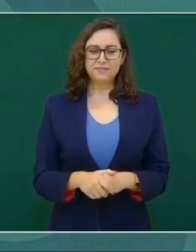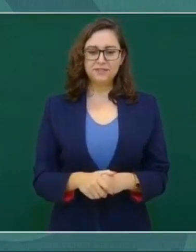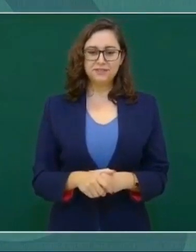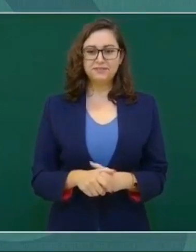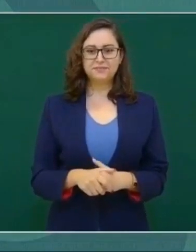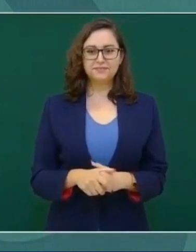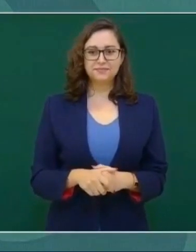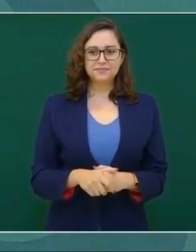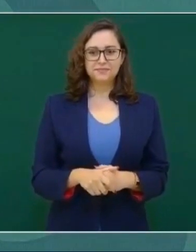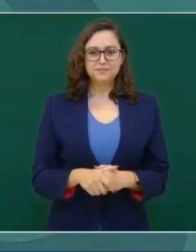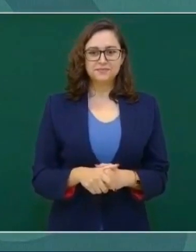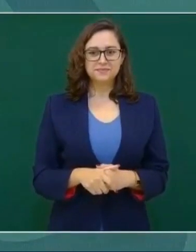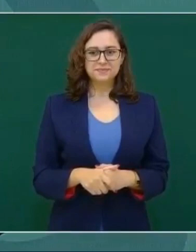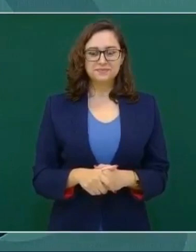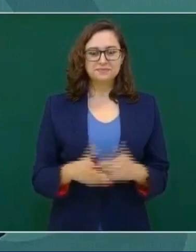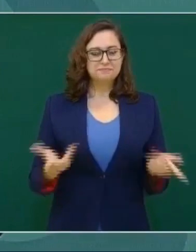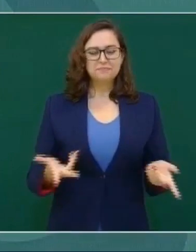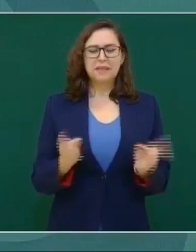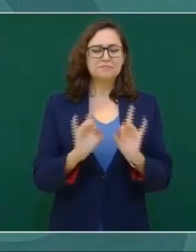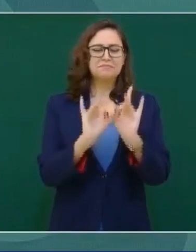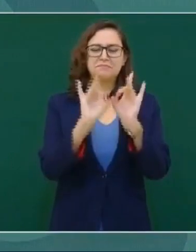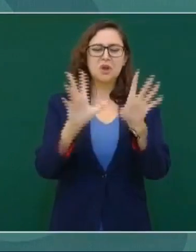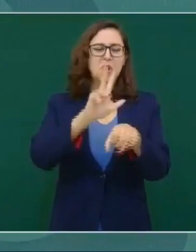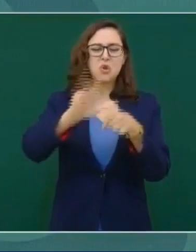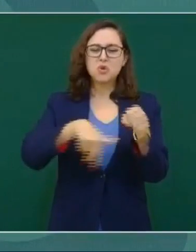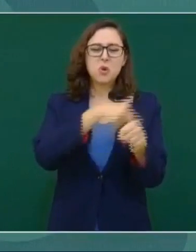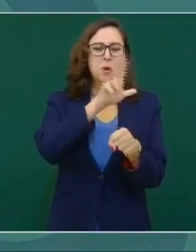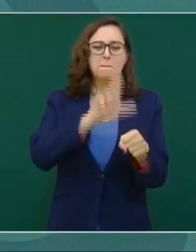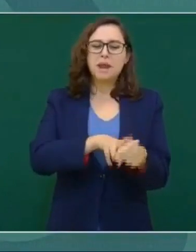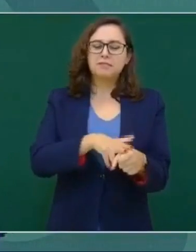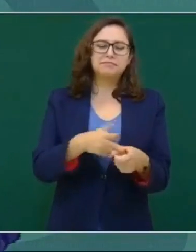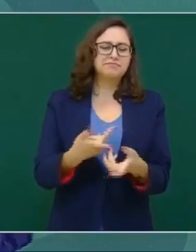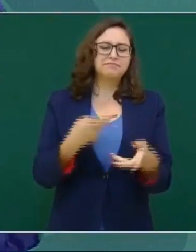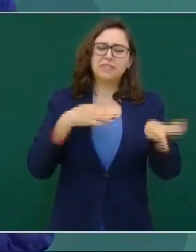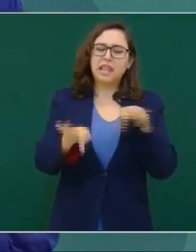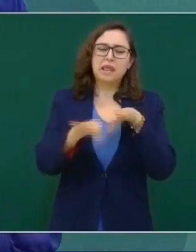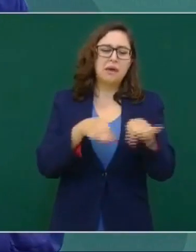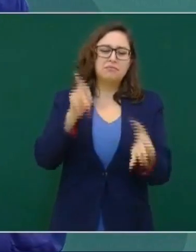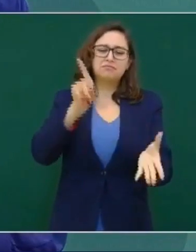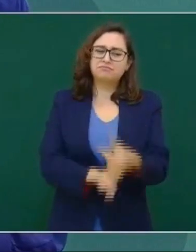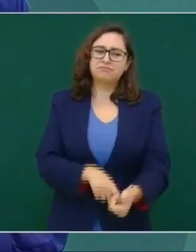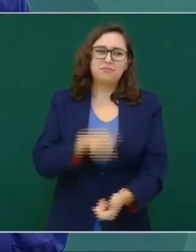vamos a decir, normal. Son gajes del oficio.